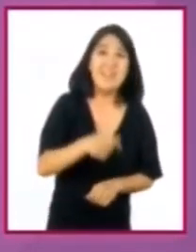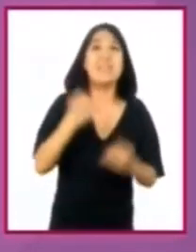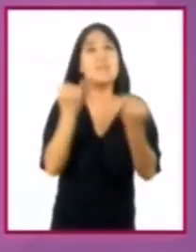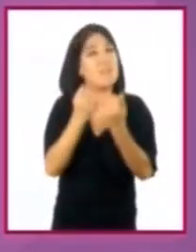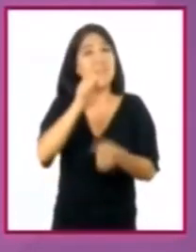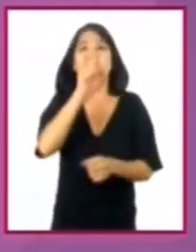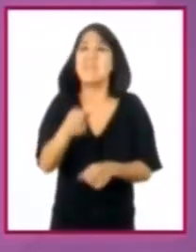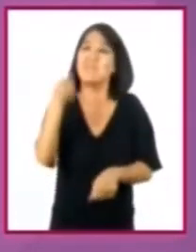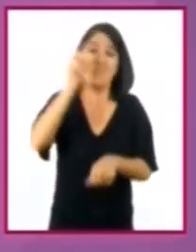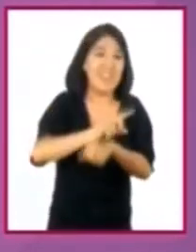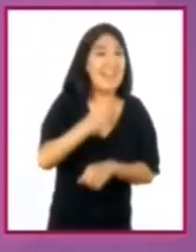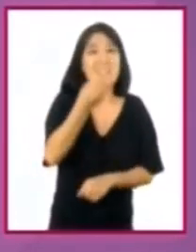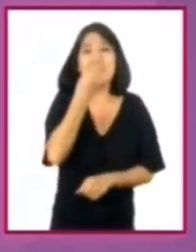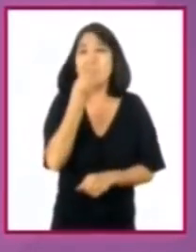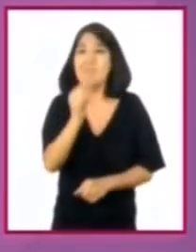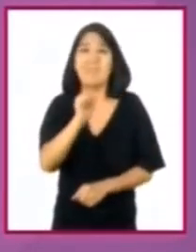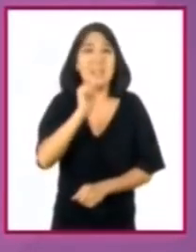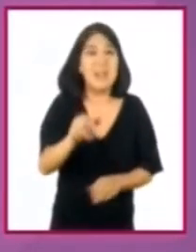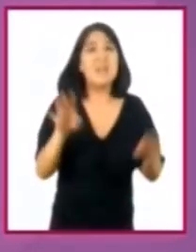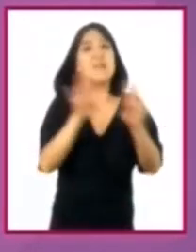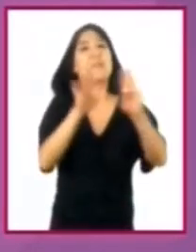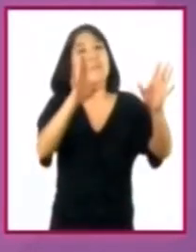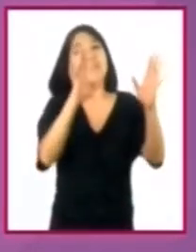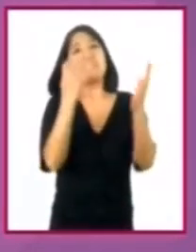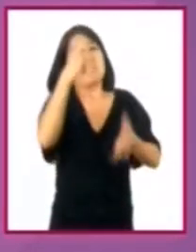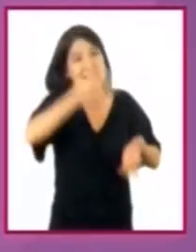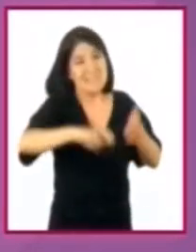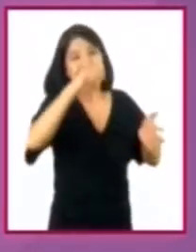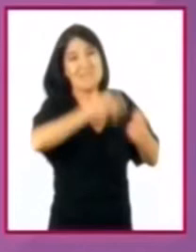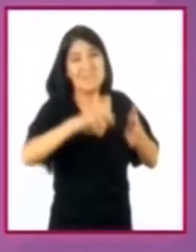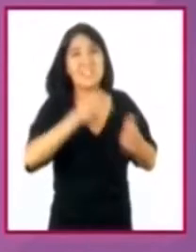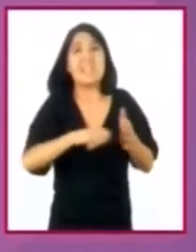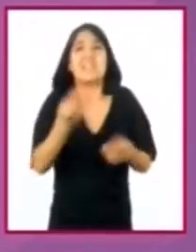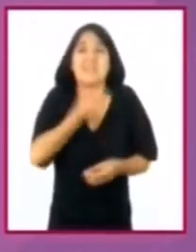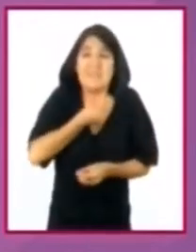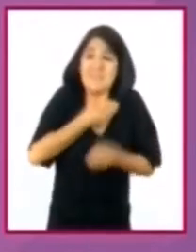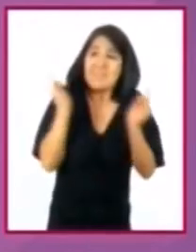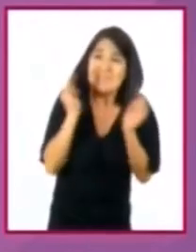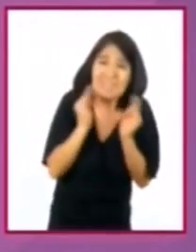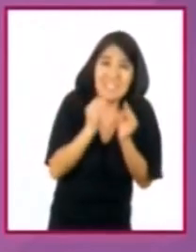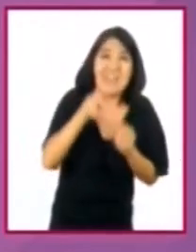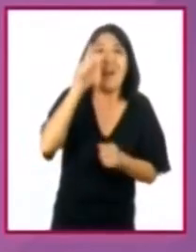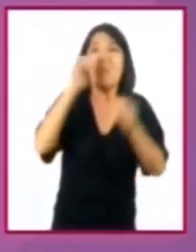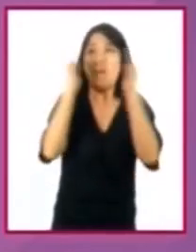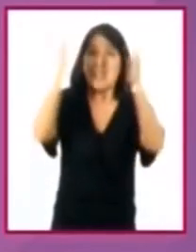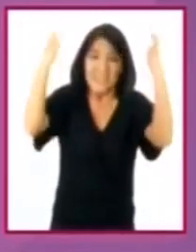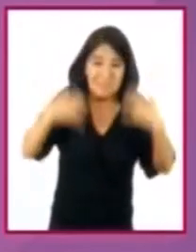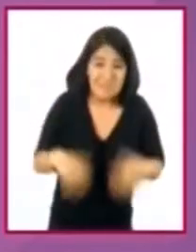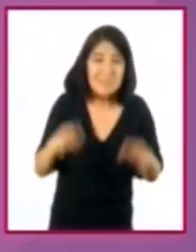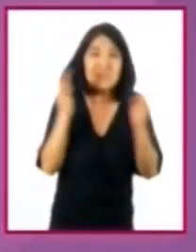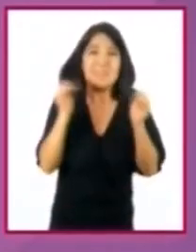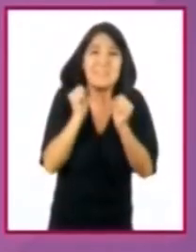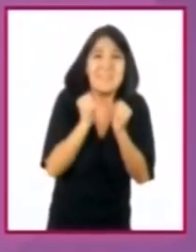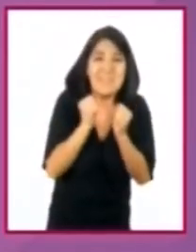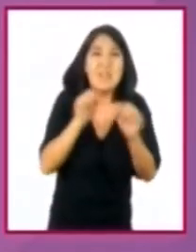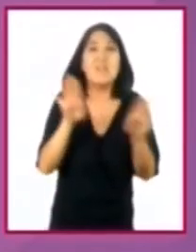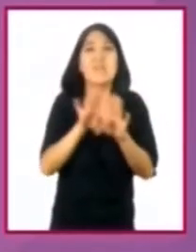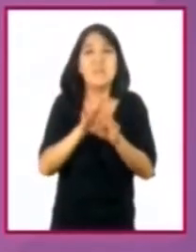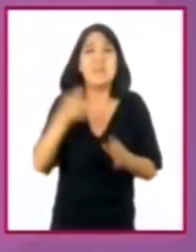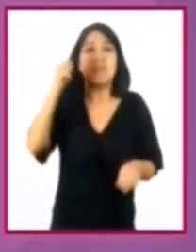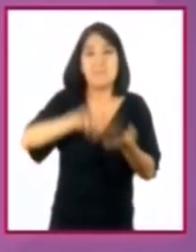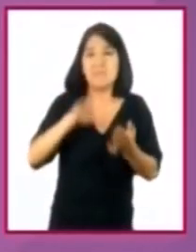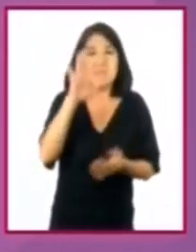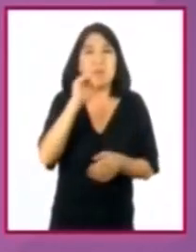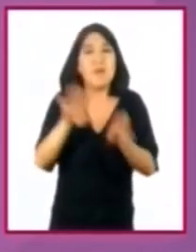comer. Nos enseñaban a soportar el frío, a bañarnos en agua helada, y cuando dormíamos no podíamos cubrirnos con